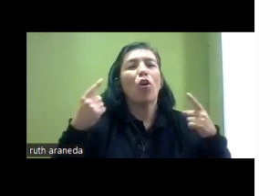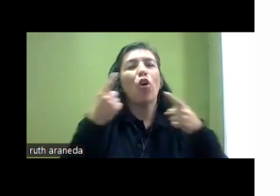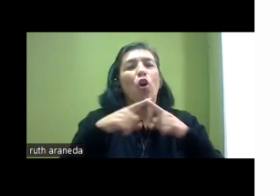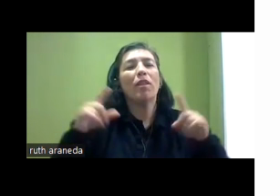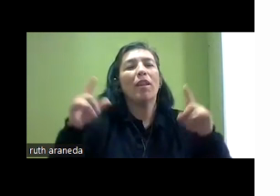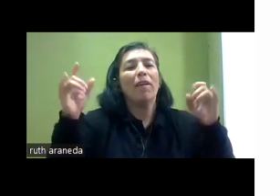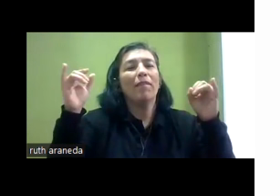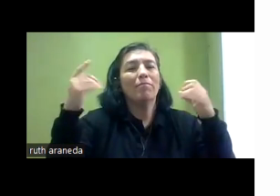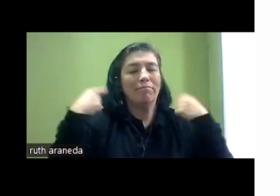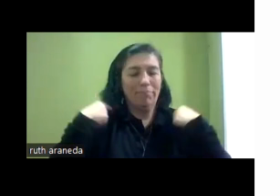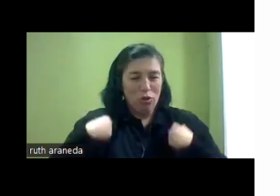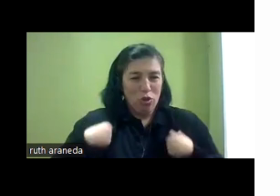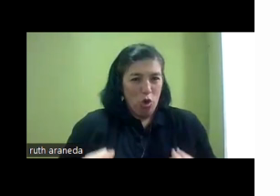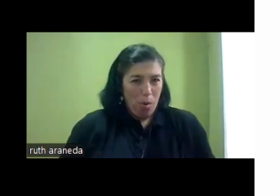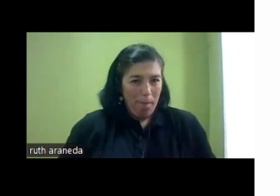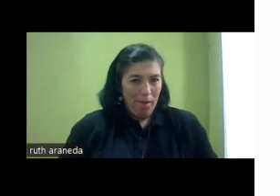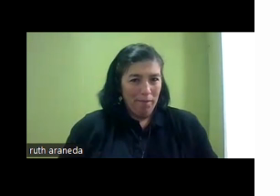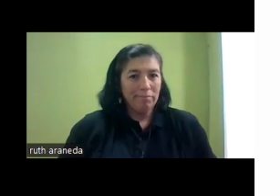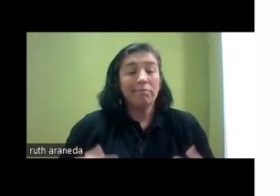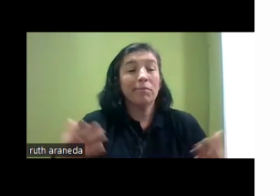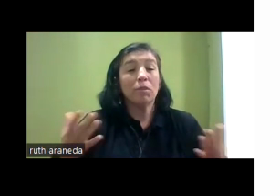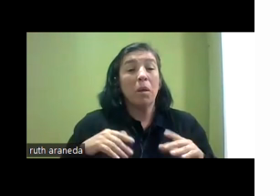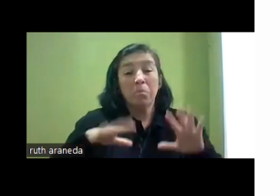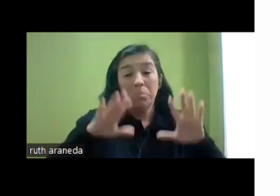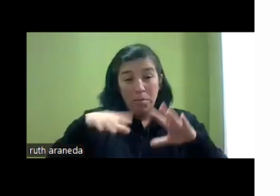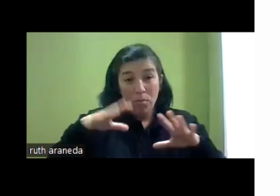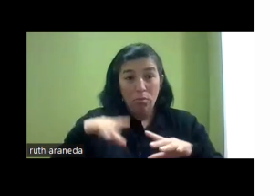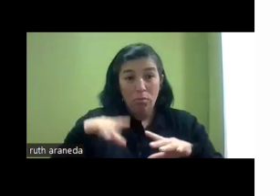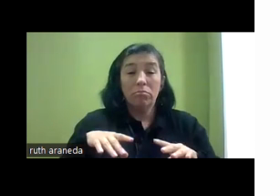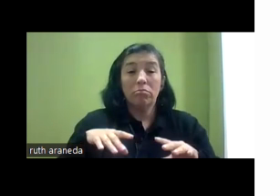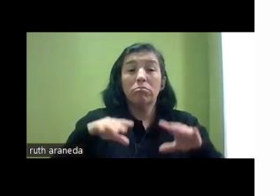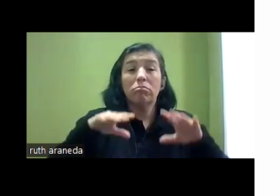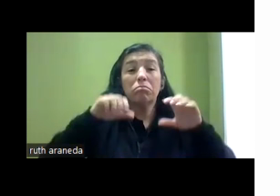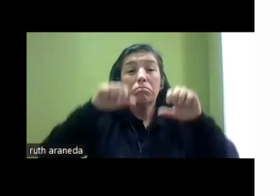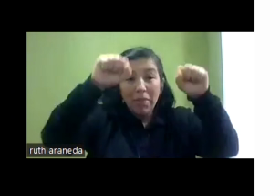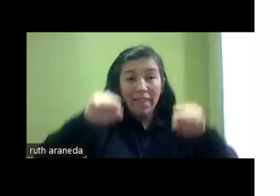túnica, tejida de la misma forma, pero